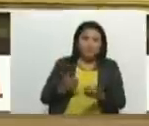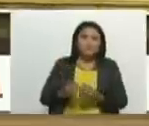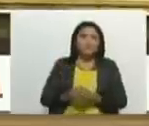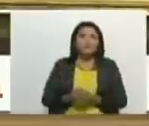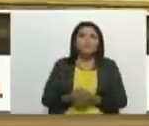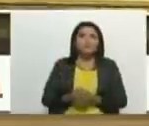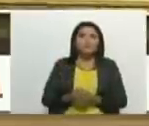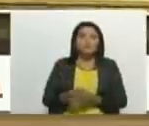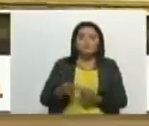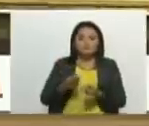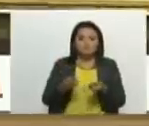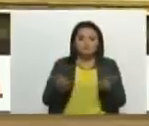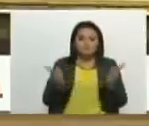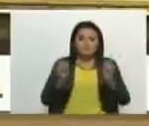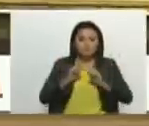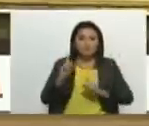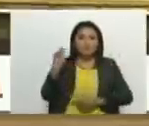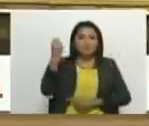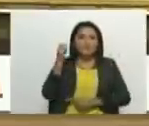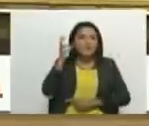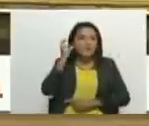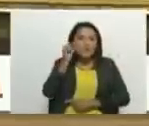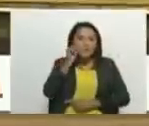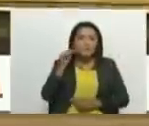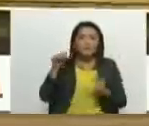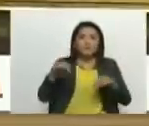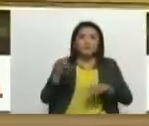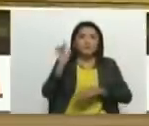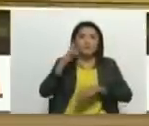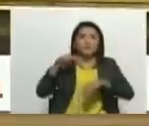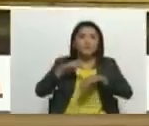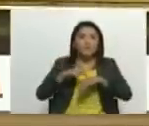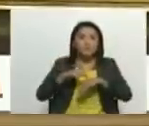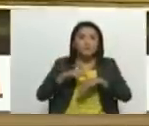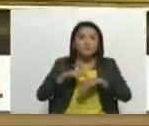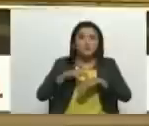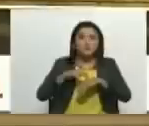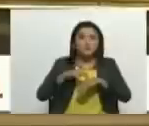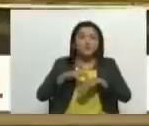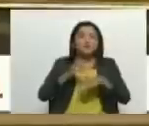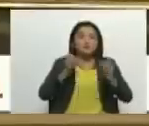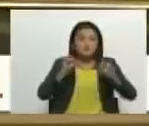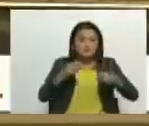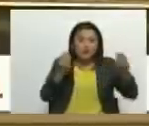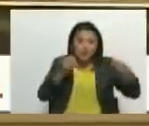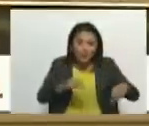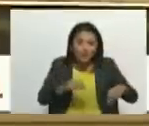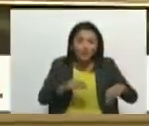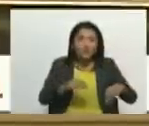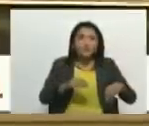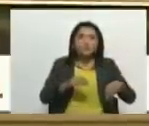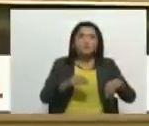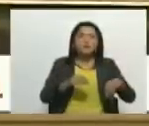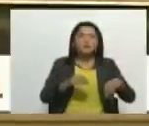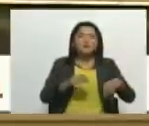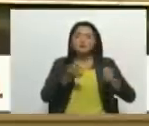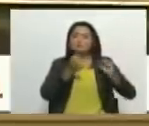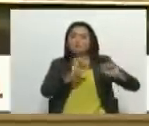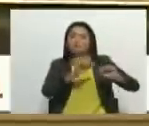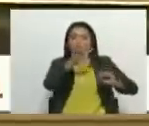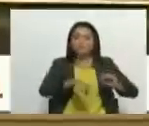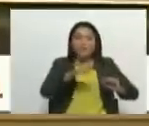las honorables diputadas y los honorables diputados que apoyen acuerdo en repudio a las